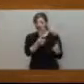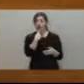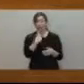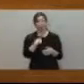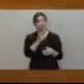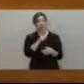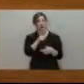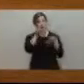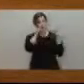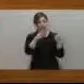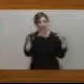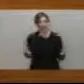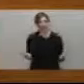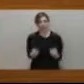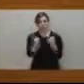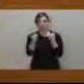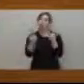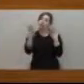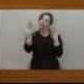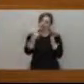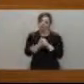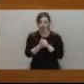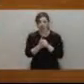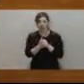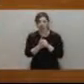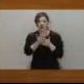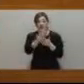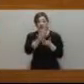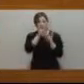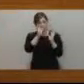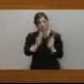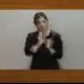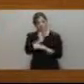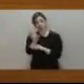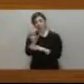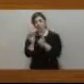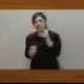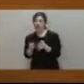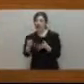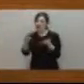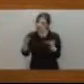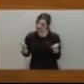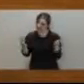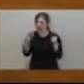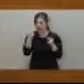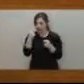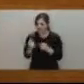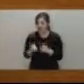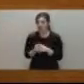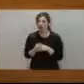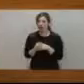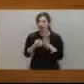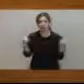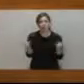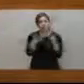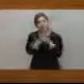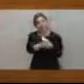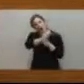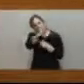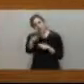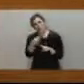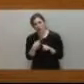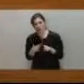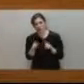actuado. Hombre, estaría bueno que no mandasen esos informes a la Fiscalía. Actuar, le he dicho, que es otra cosa, que